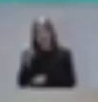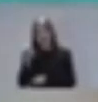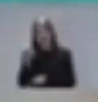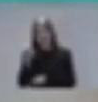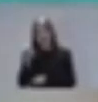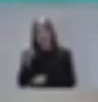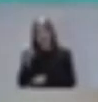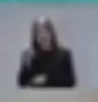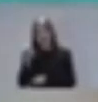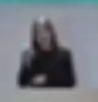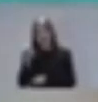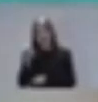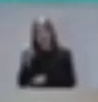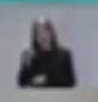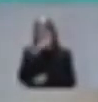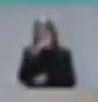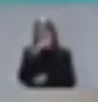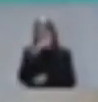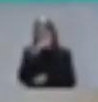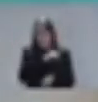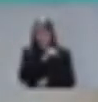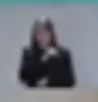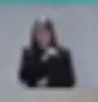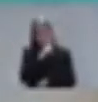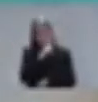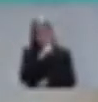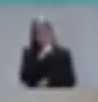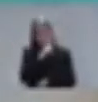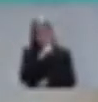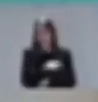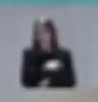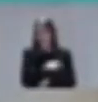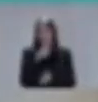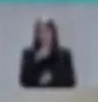ni legales para realizar investigaciones